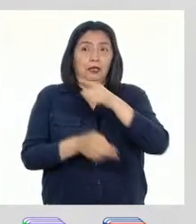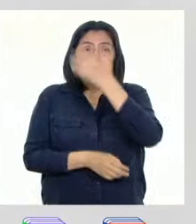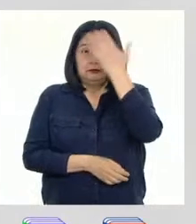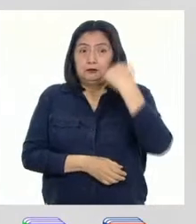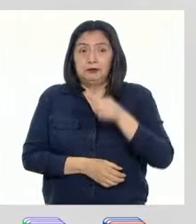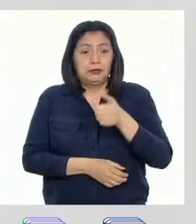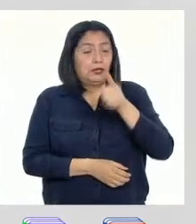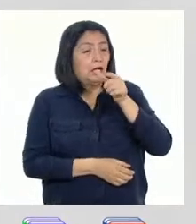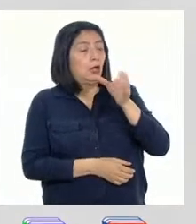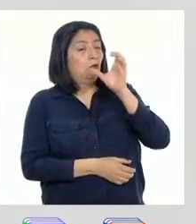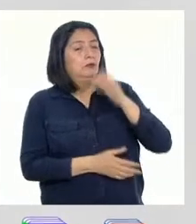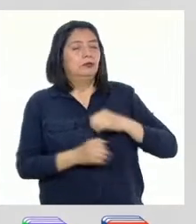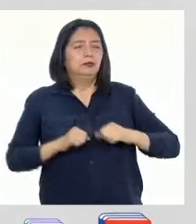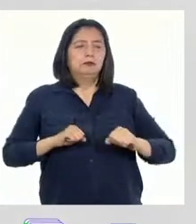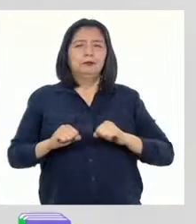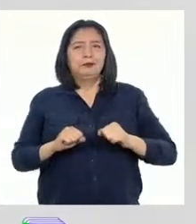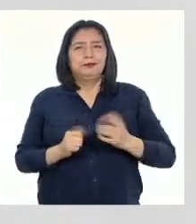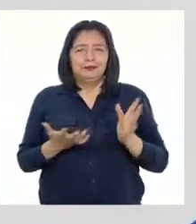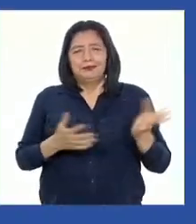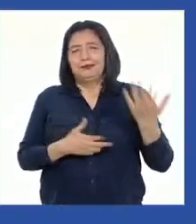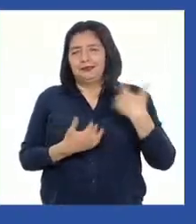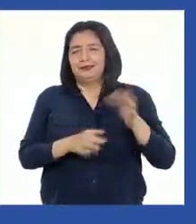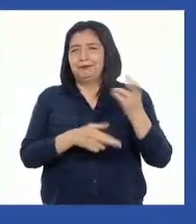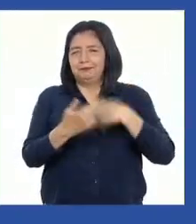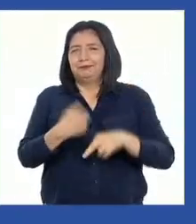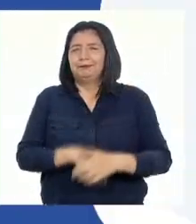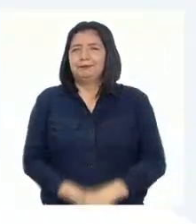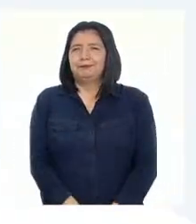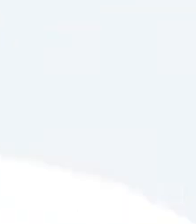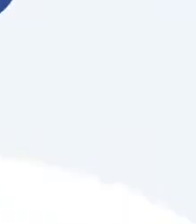olviden de tomar agua y estirarse un poquito. Ya volvemos.